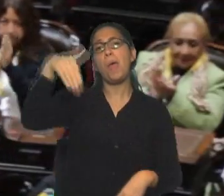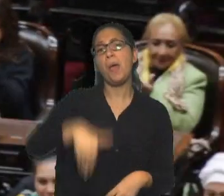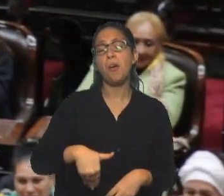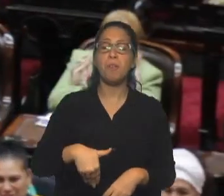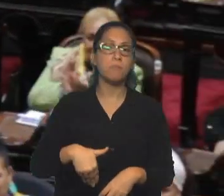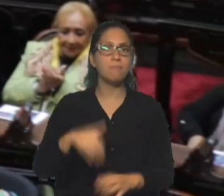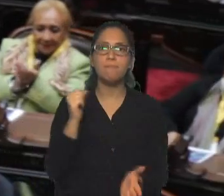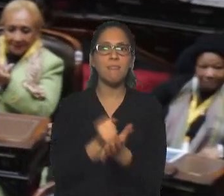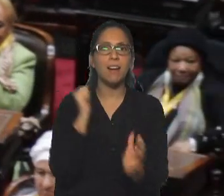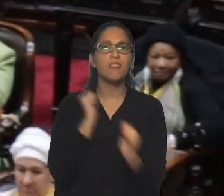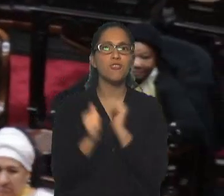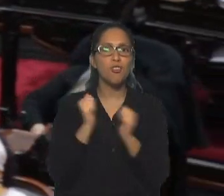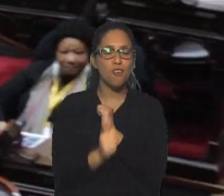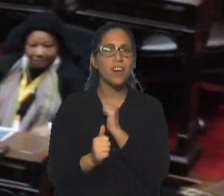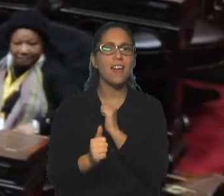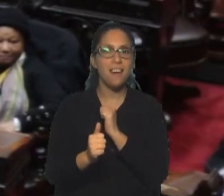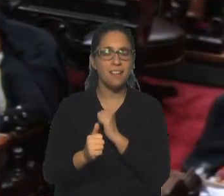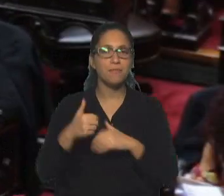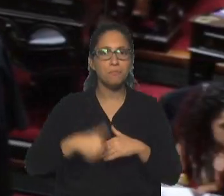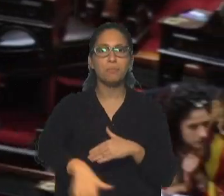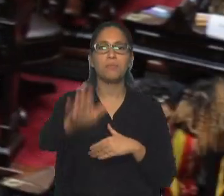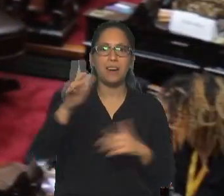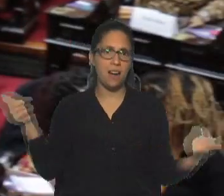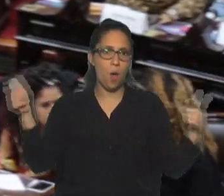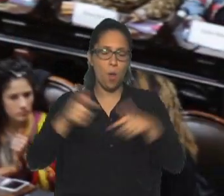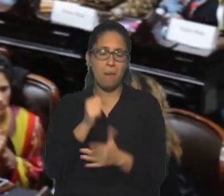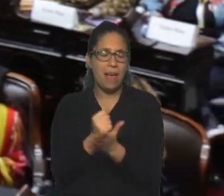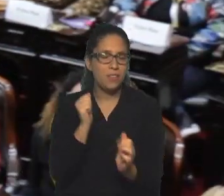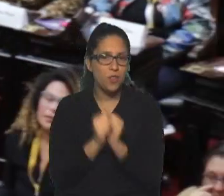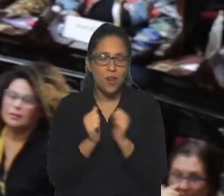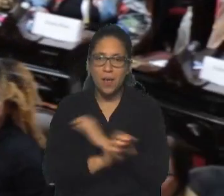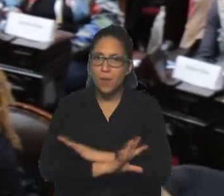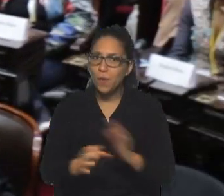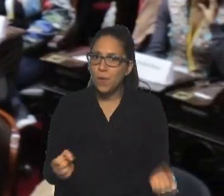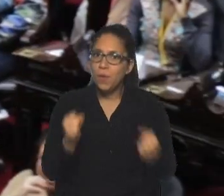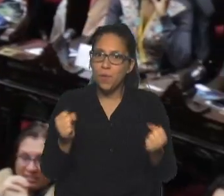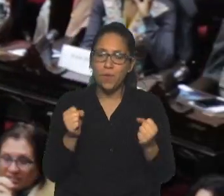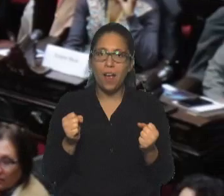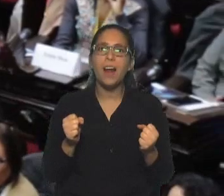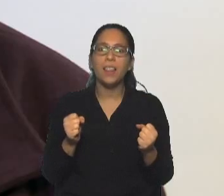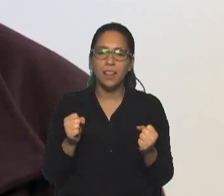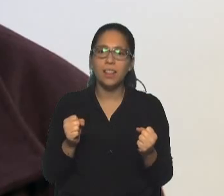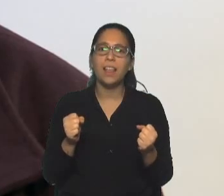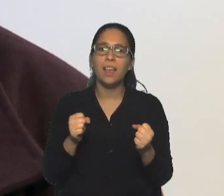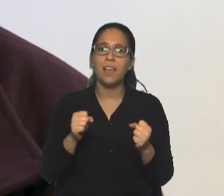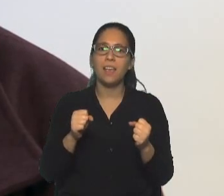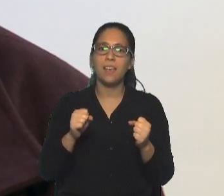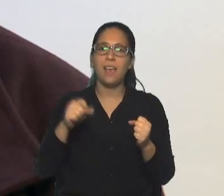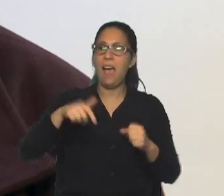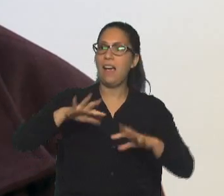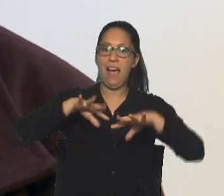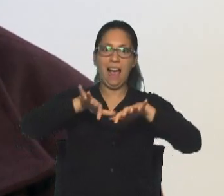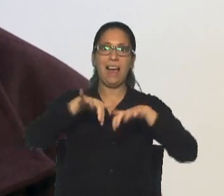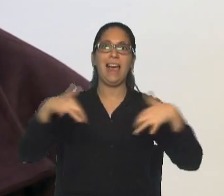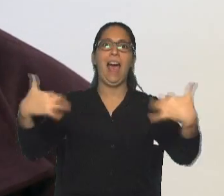histórico y trascendental es una reunión histórica en un marco inmejorable que es bueno la dorada